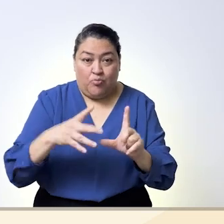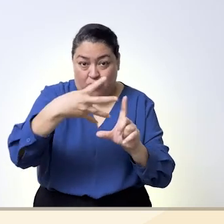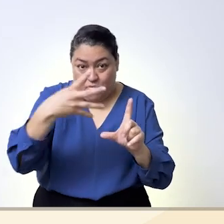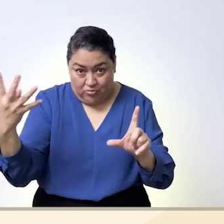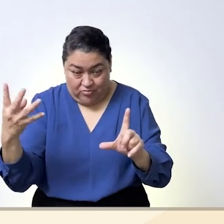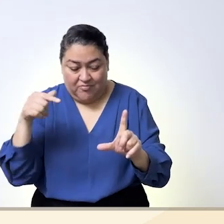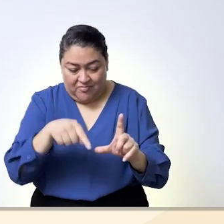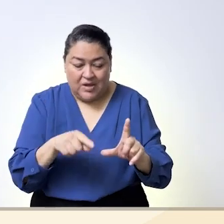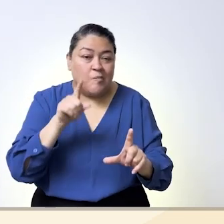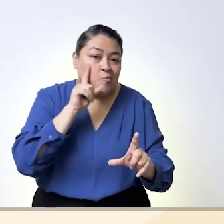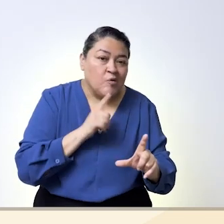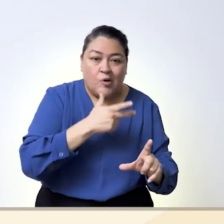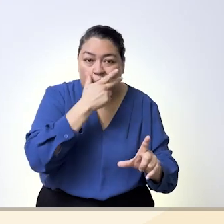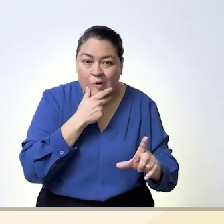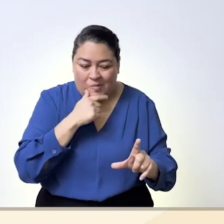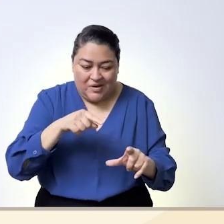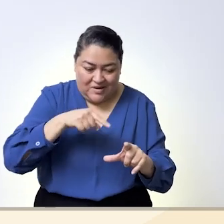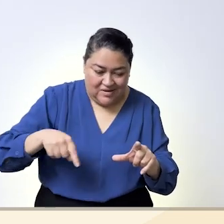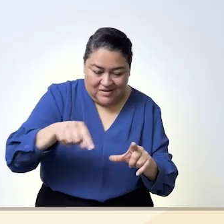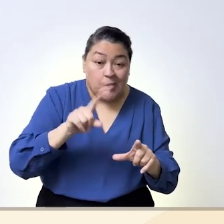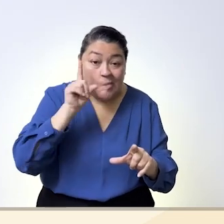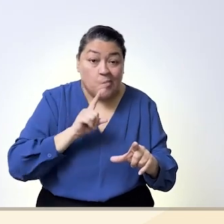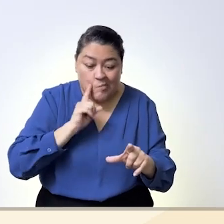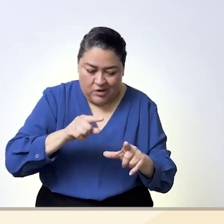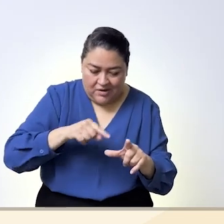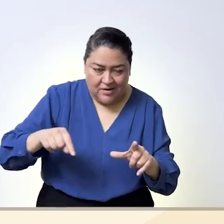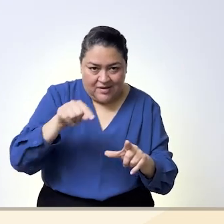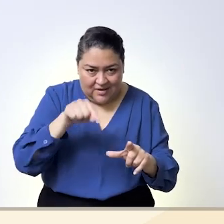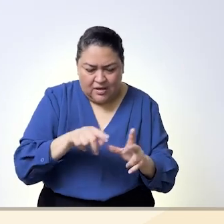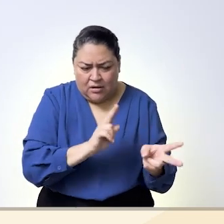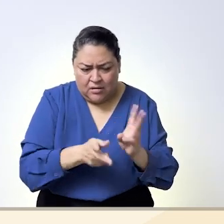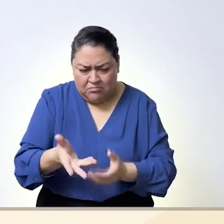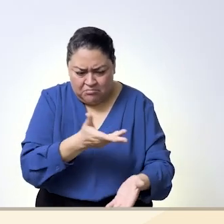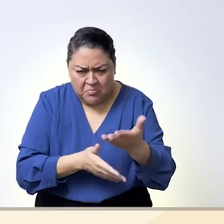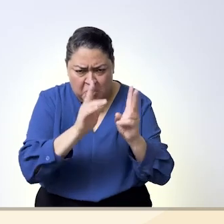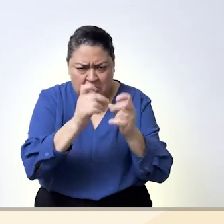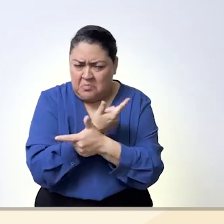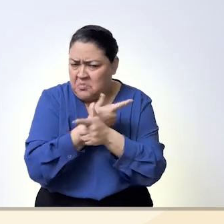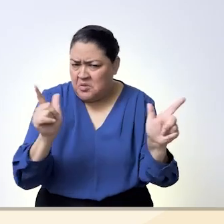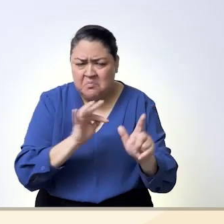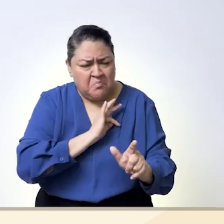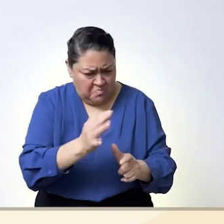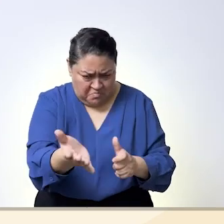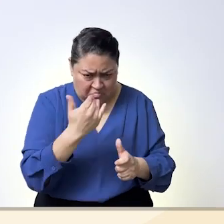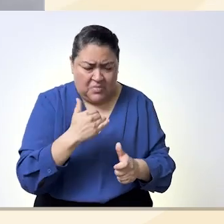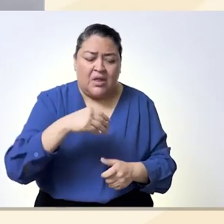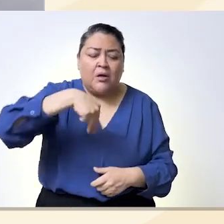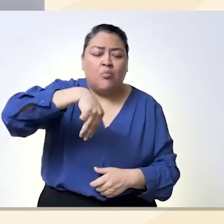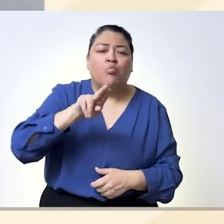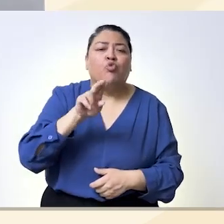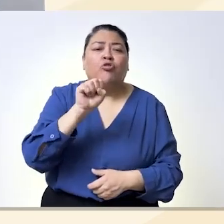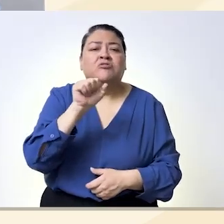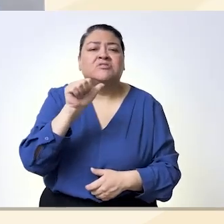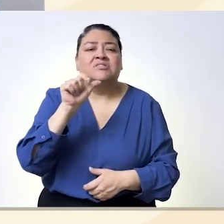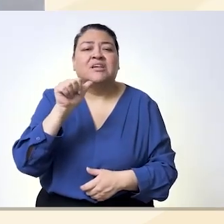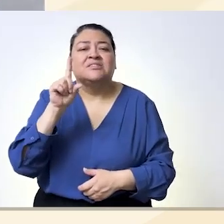vulva y hablar de diferentes temas, pues les aconsejo que se acerquen a Musas de Metal y pues aquí estamos. Gracias,